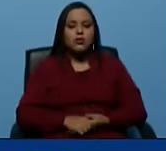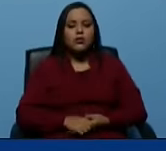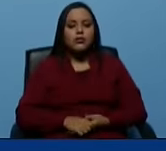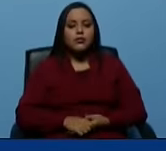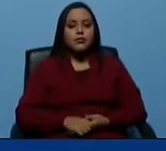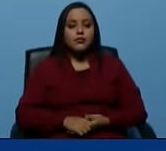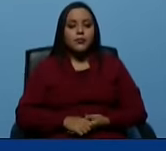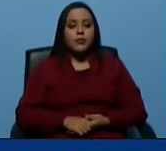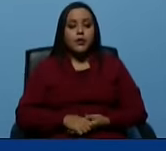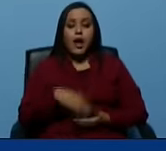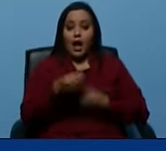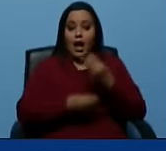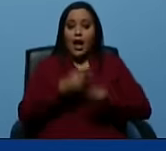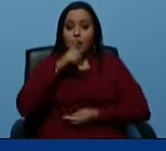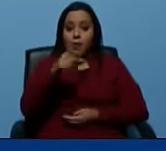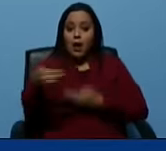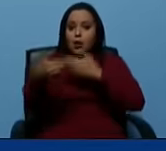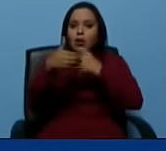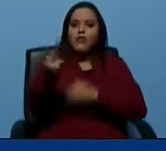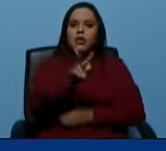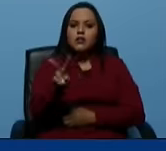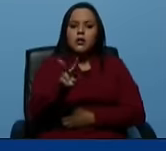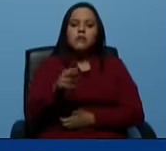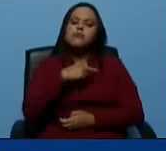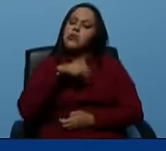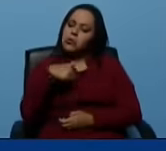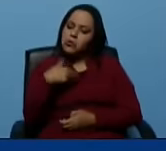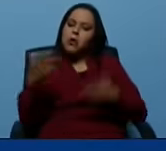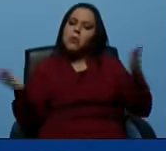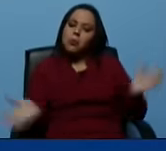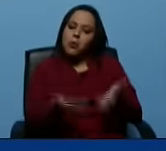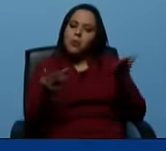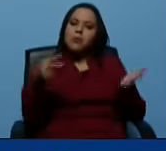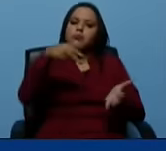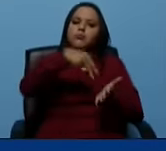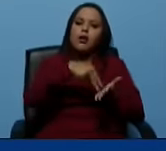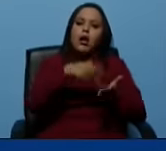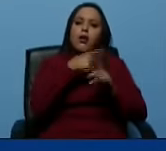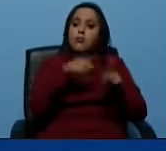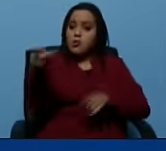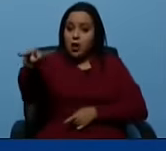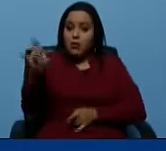Ah, que le hacen daño a Venezuela, bueno, nosotros nos reponemos y avanzamos, pero el daño que se hacen ellos.